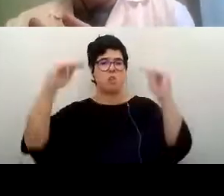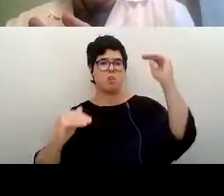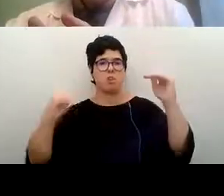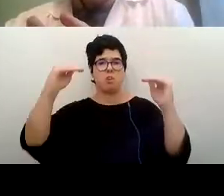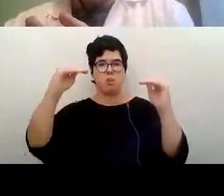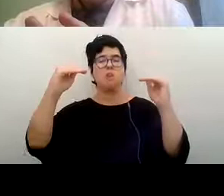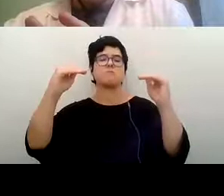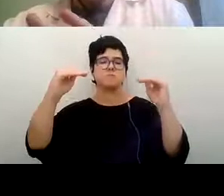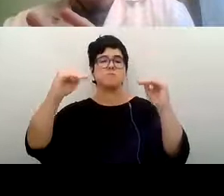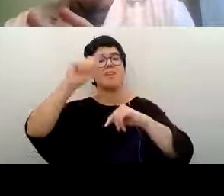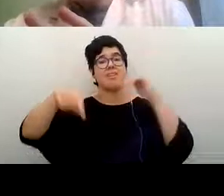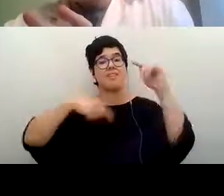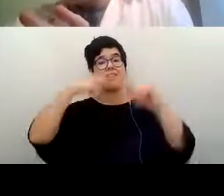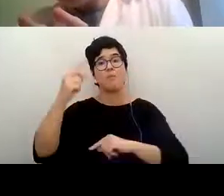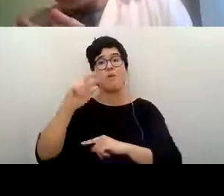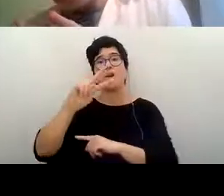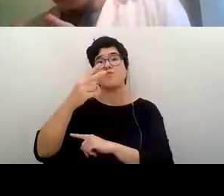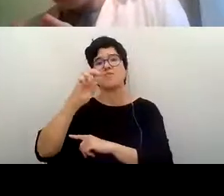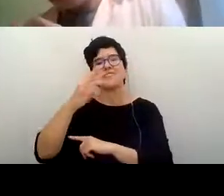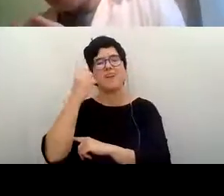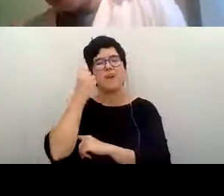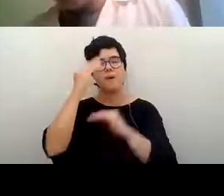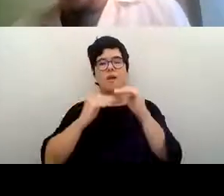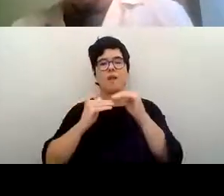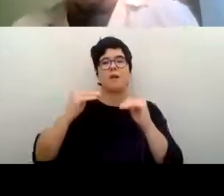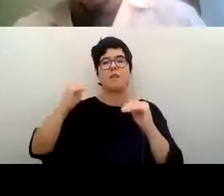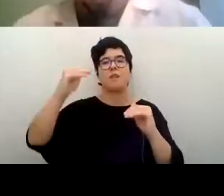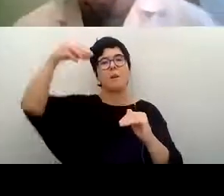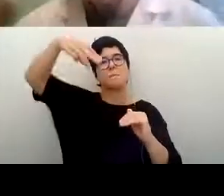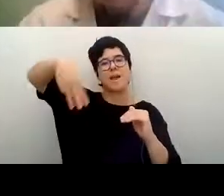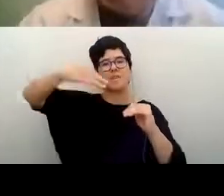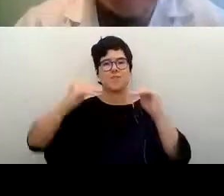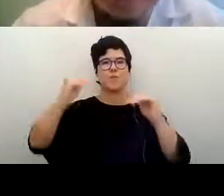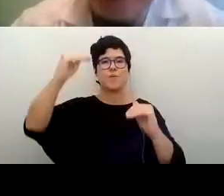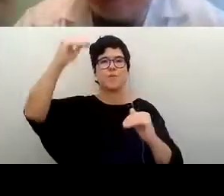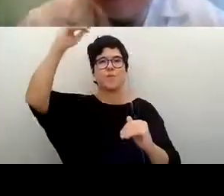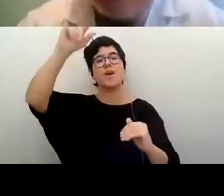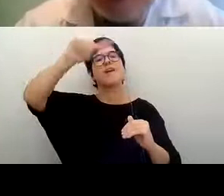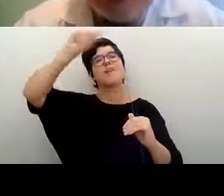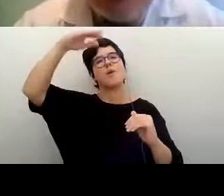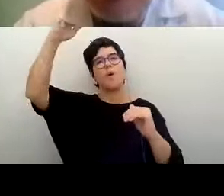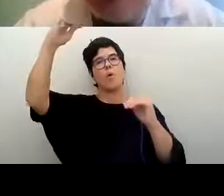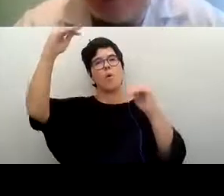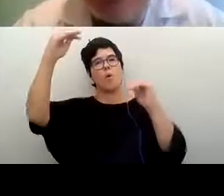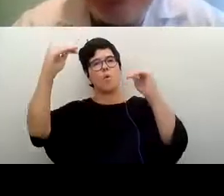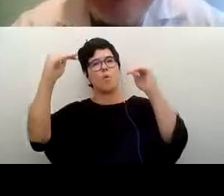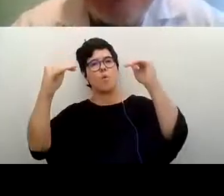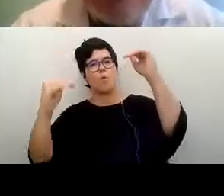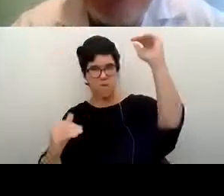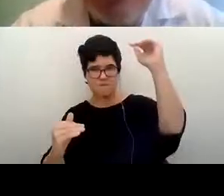pico a las 2 o 3 de la madrugada y va bajando después para imponerse de nuevo el cortisol. Es decir, que durante 24 horas tenemos